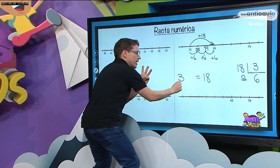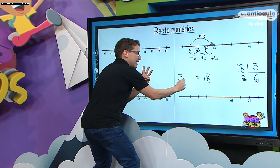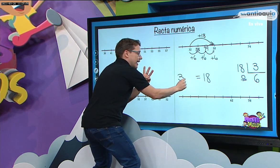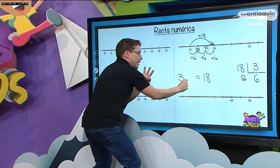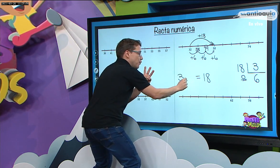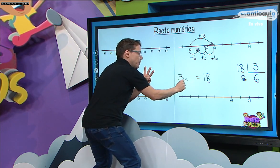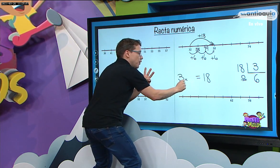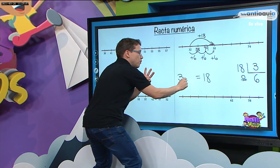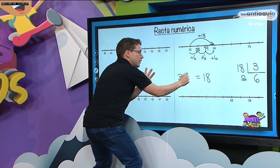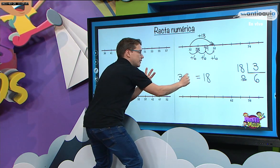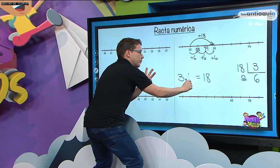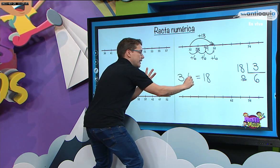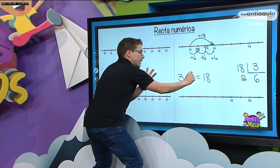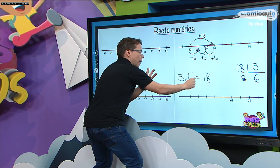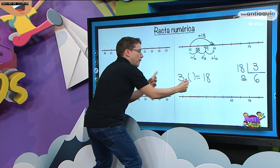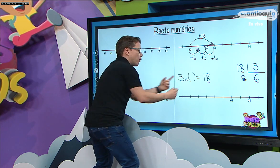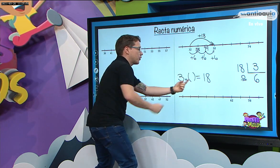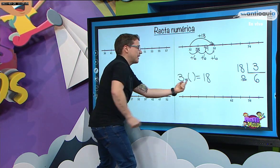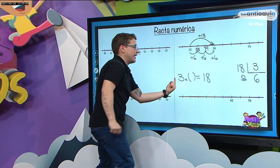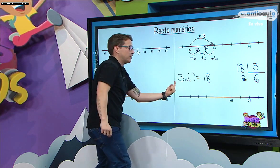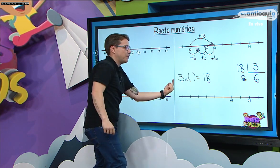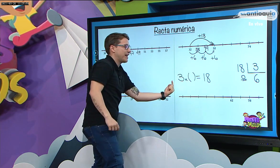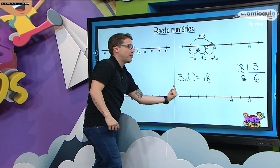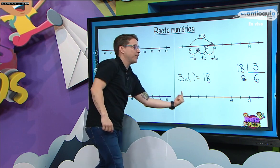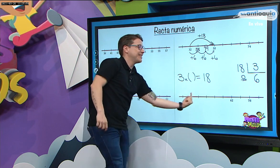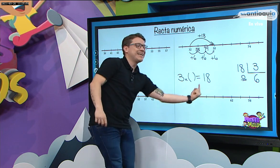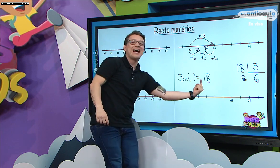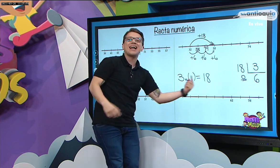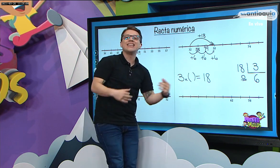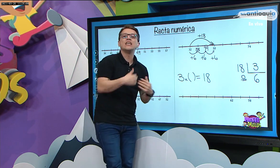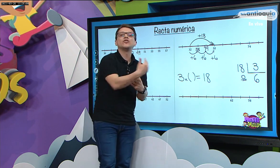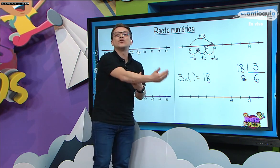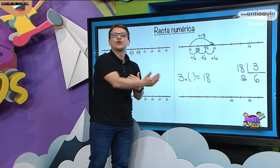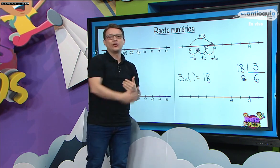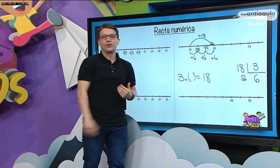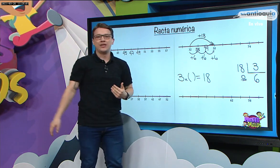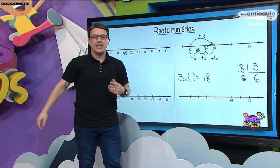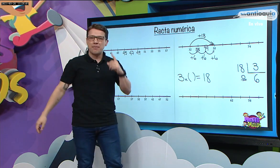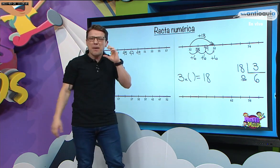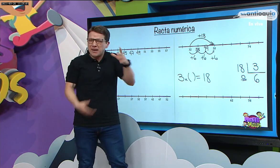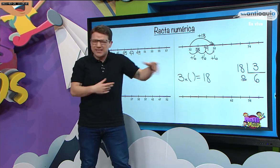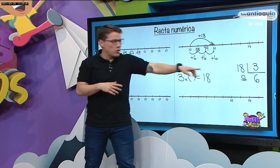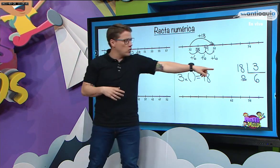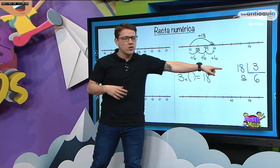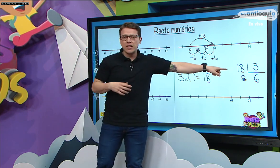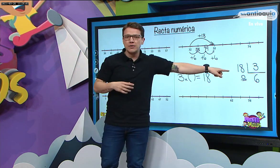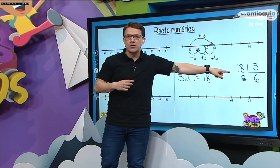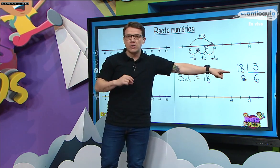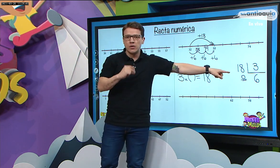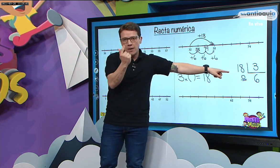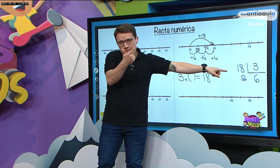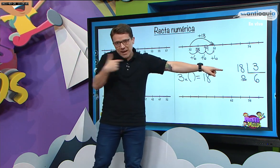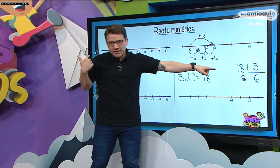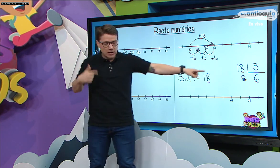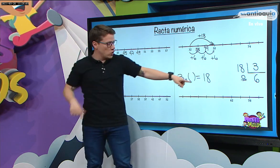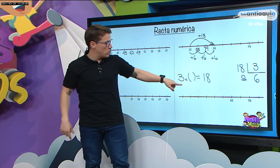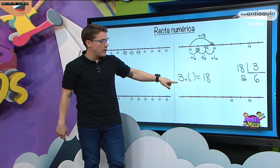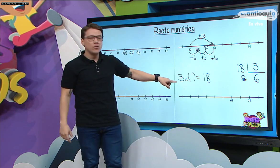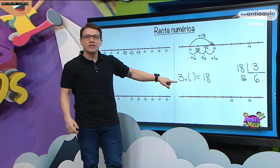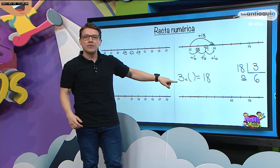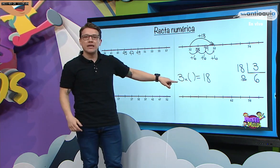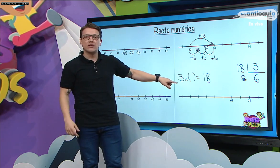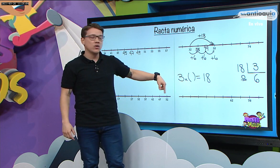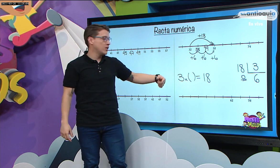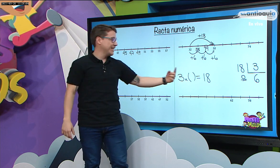pasos, ¿qué números multiplicas por 3 para poder llegar a 18? En vez de pensarlo como una división, piénsalo como